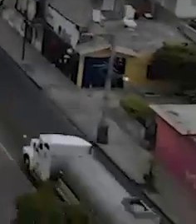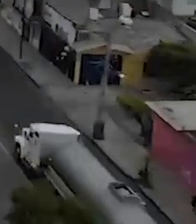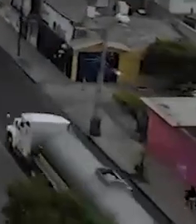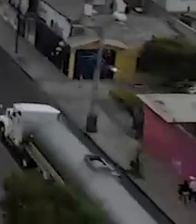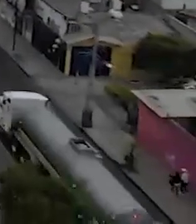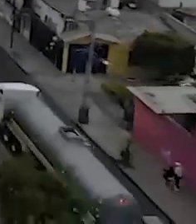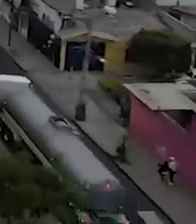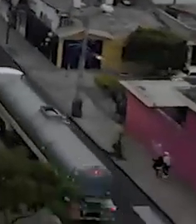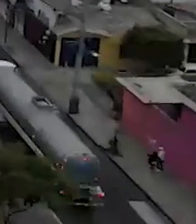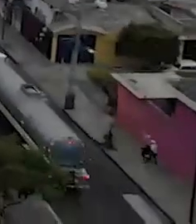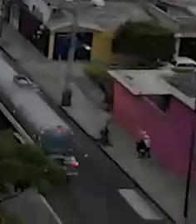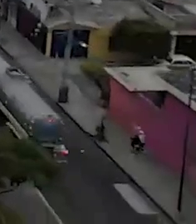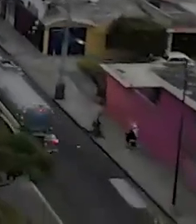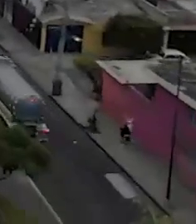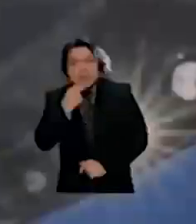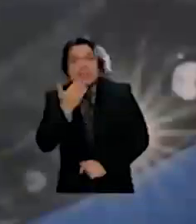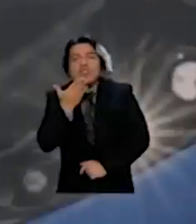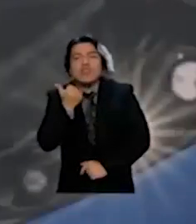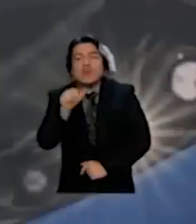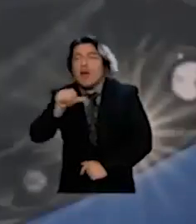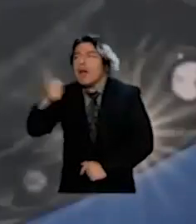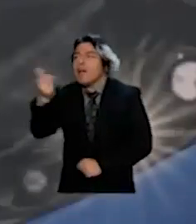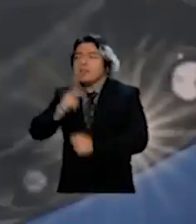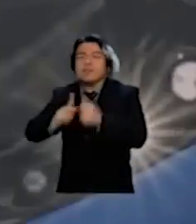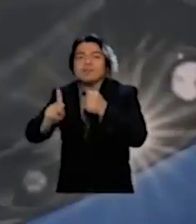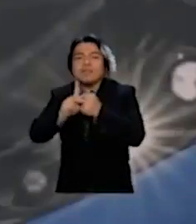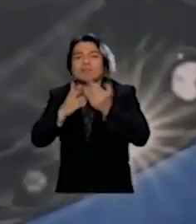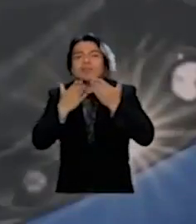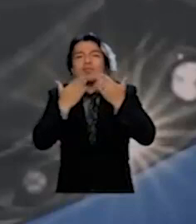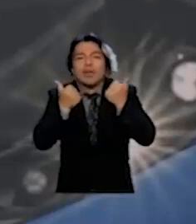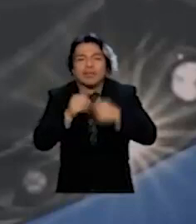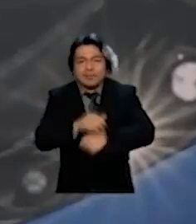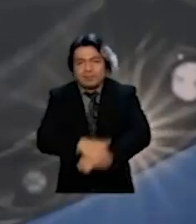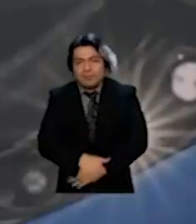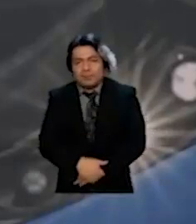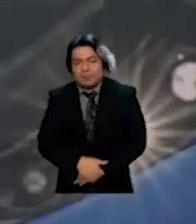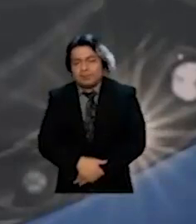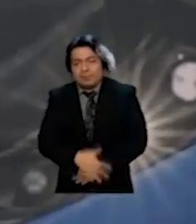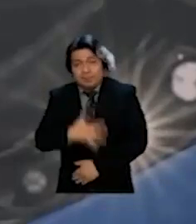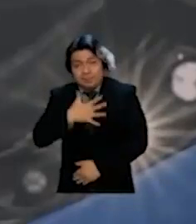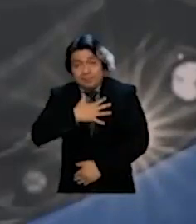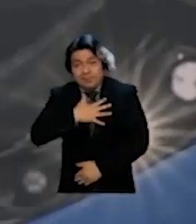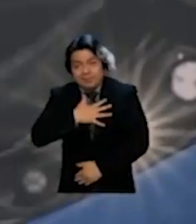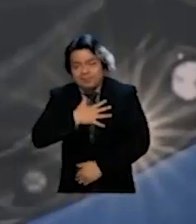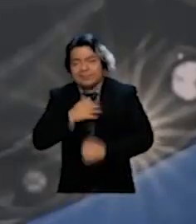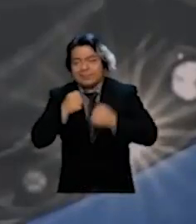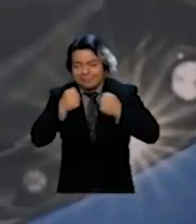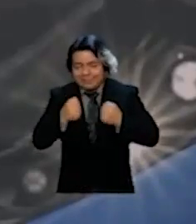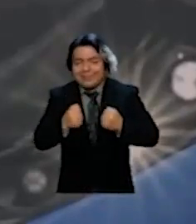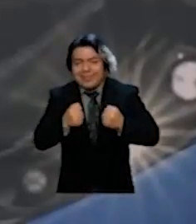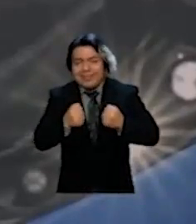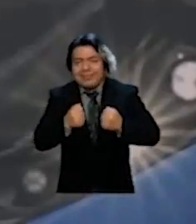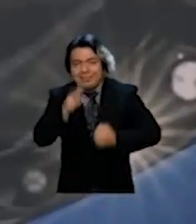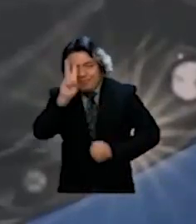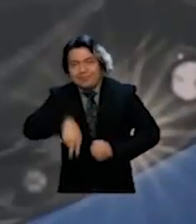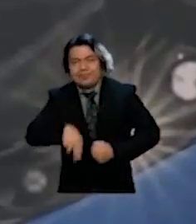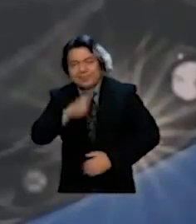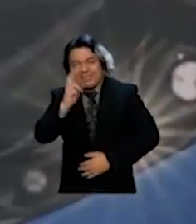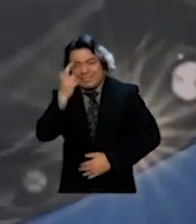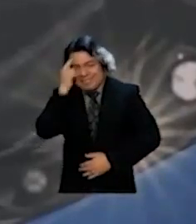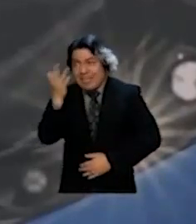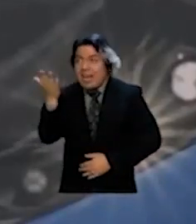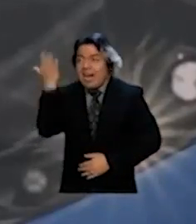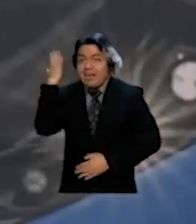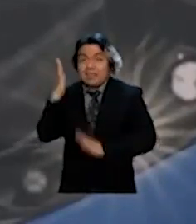muevan problemas estoy segura como fue el metrobus que